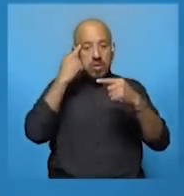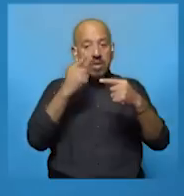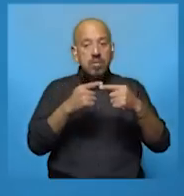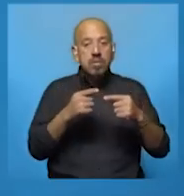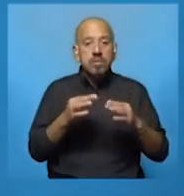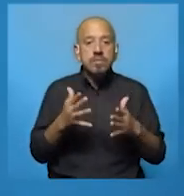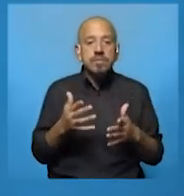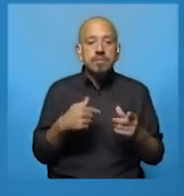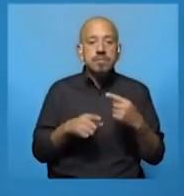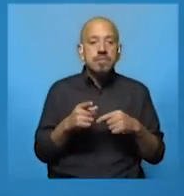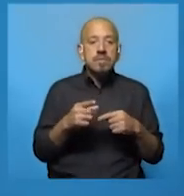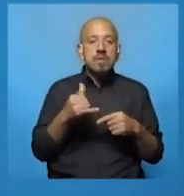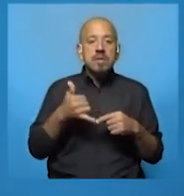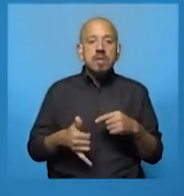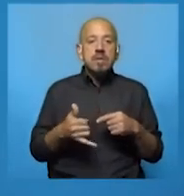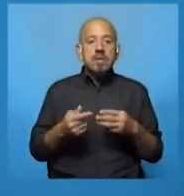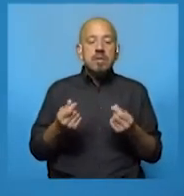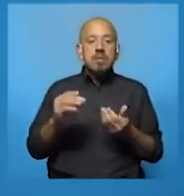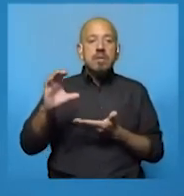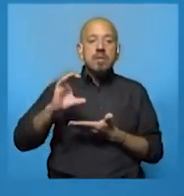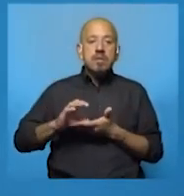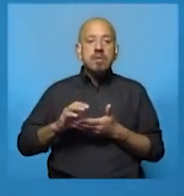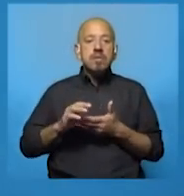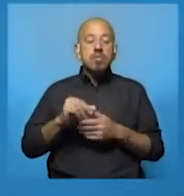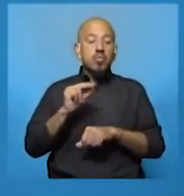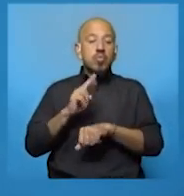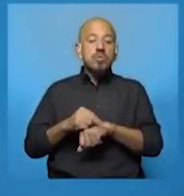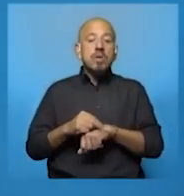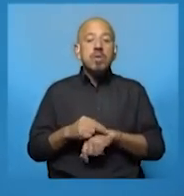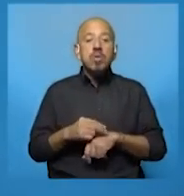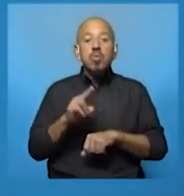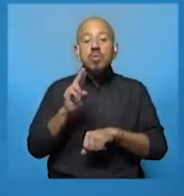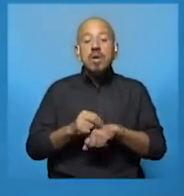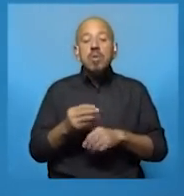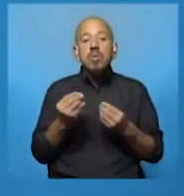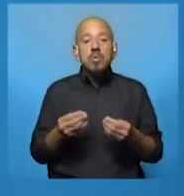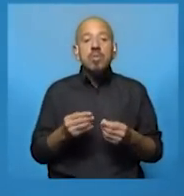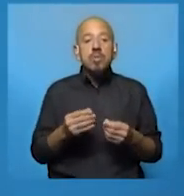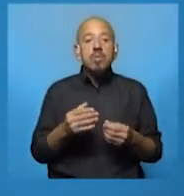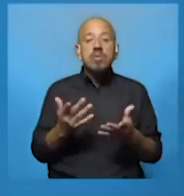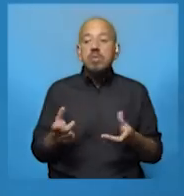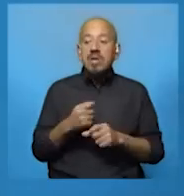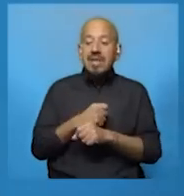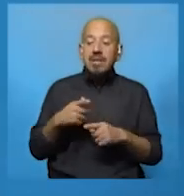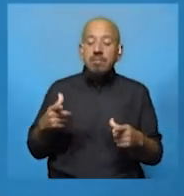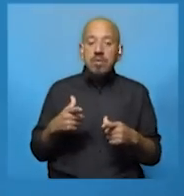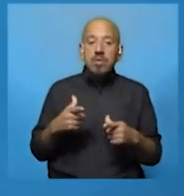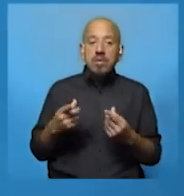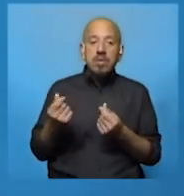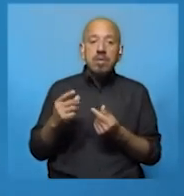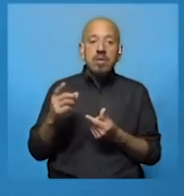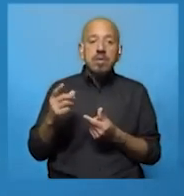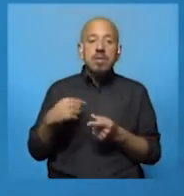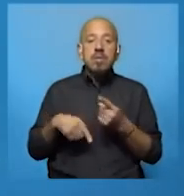no solo es concentrar y acumular dinero sino que es usarlo y como necesitan usarlo necesitan lavarlo Sí o sí necesitan lavarlo